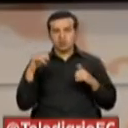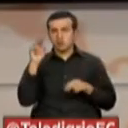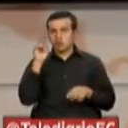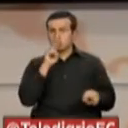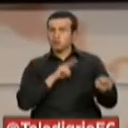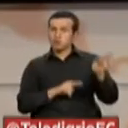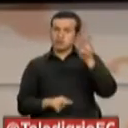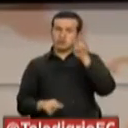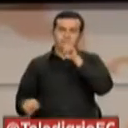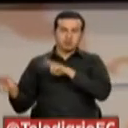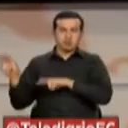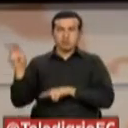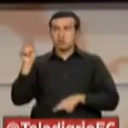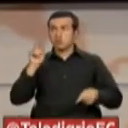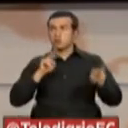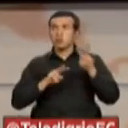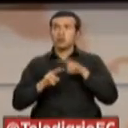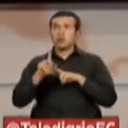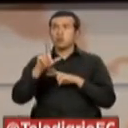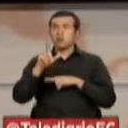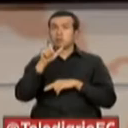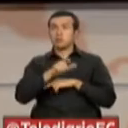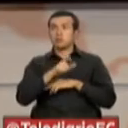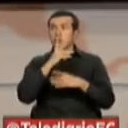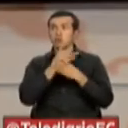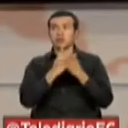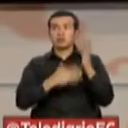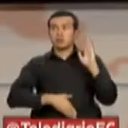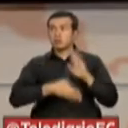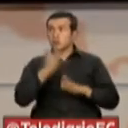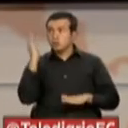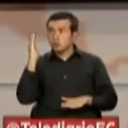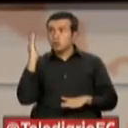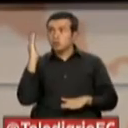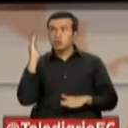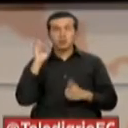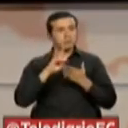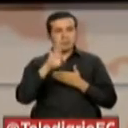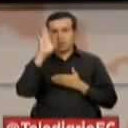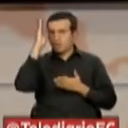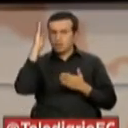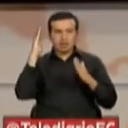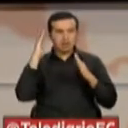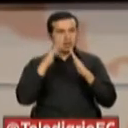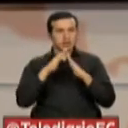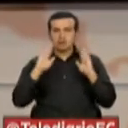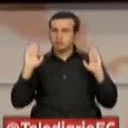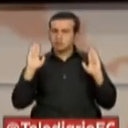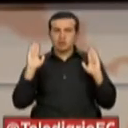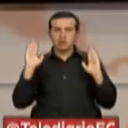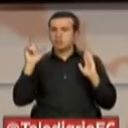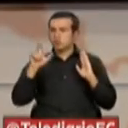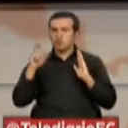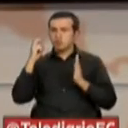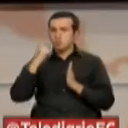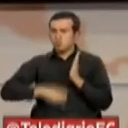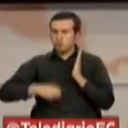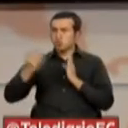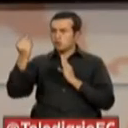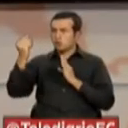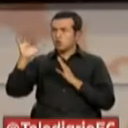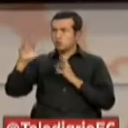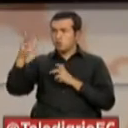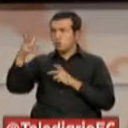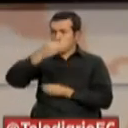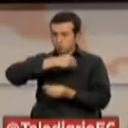evaluado y quien tenga que ir a la cárcel, vaya a la cárcel, y que tenga que irse a su casa, se vaya a su casa, y el que tenga que ser glosado y devolverlo